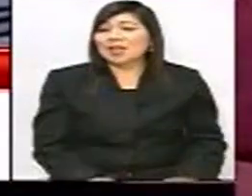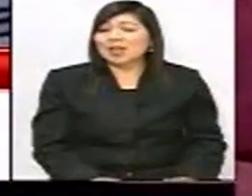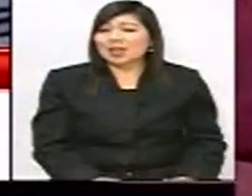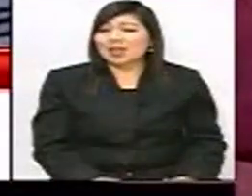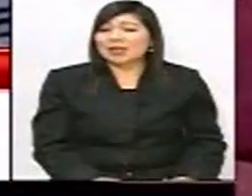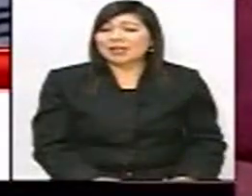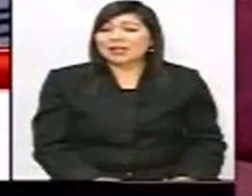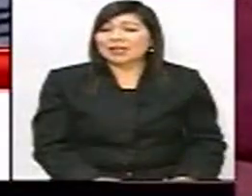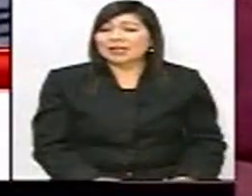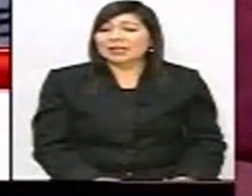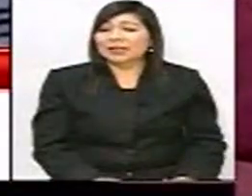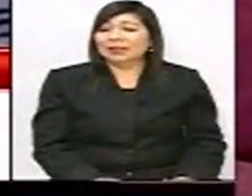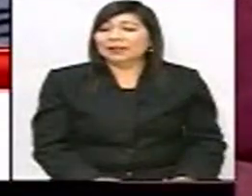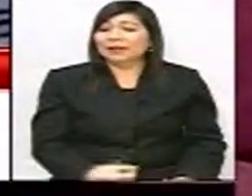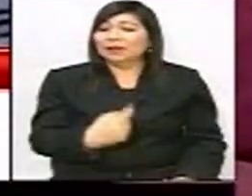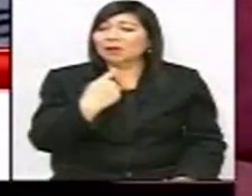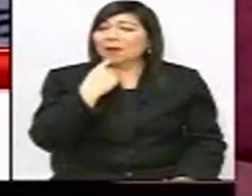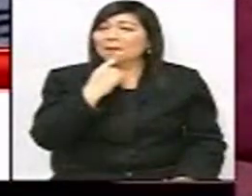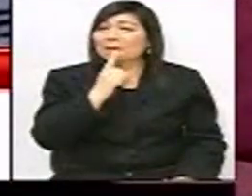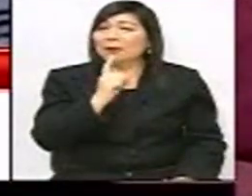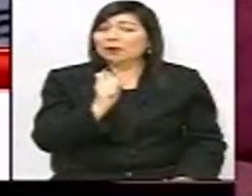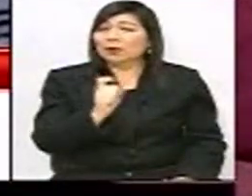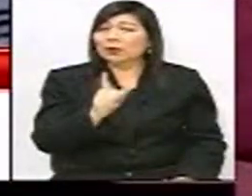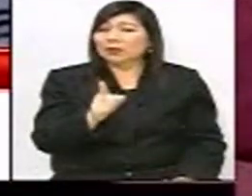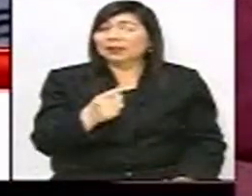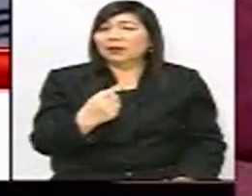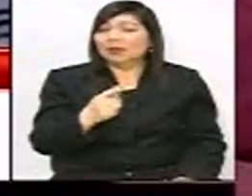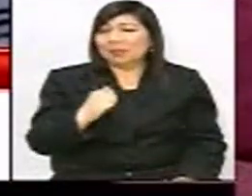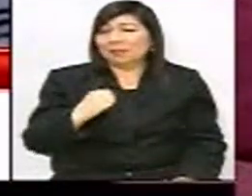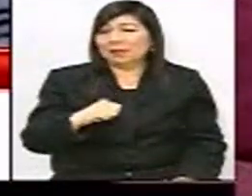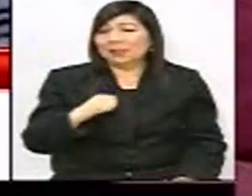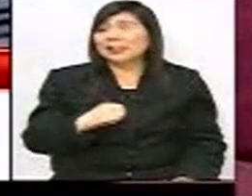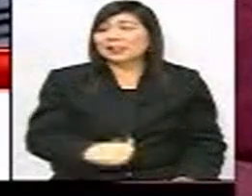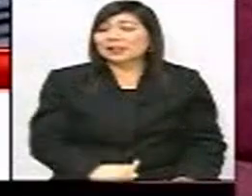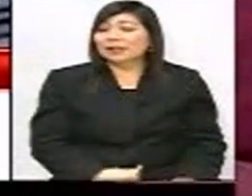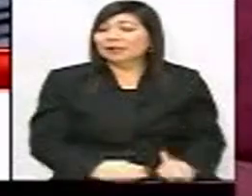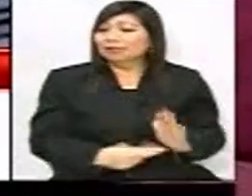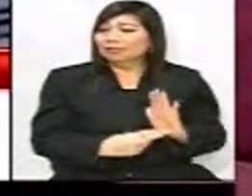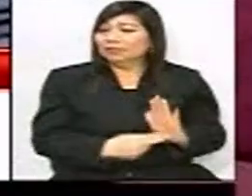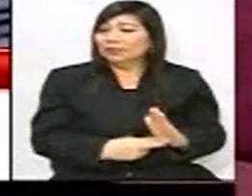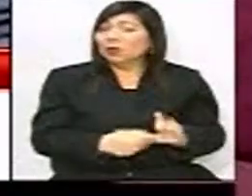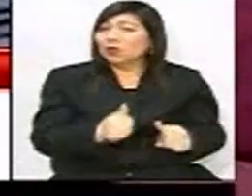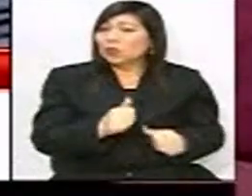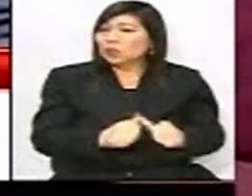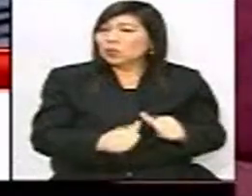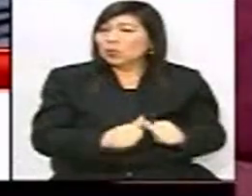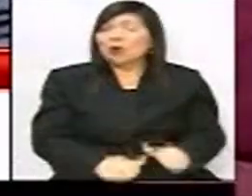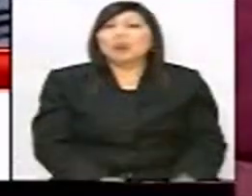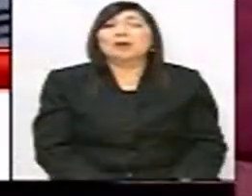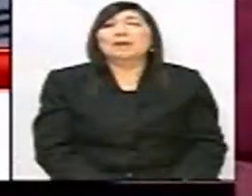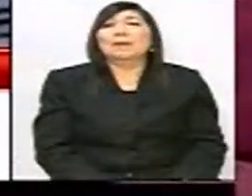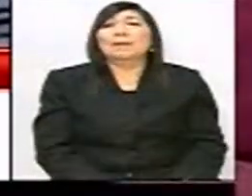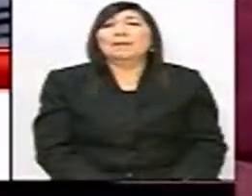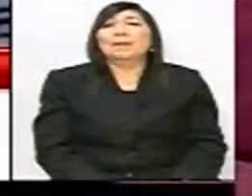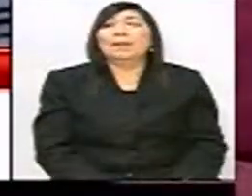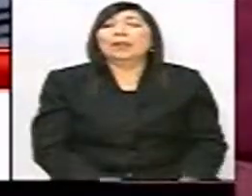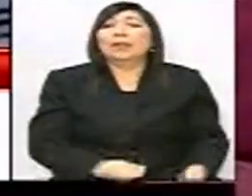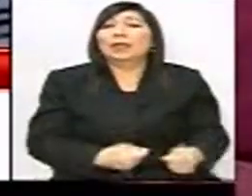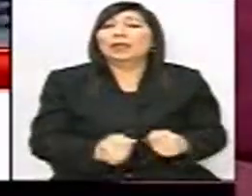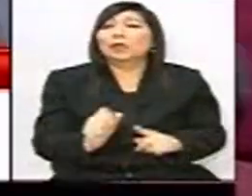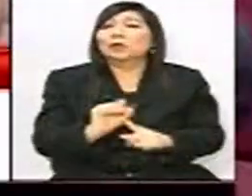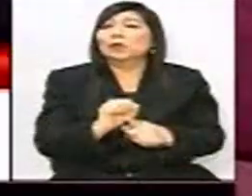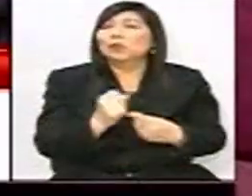Entonces, yo acá quisiera trasladar la primera pregunta a la municipalidad, decirle si esto reflejado ya en números y en